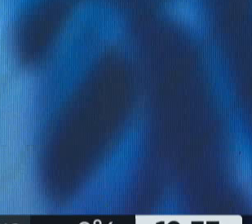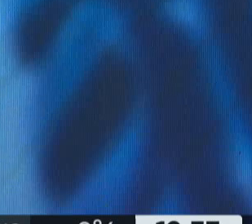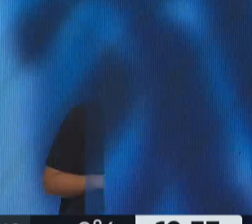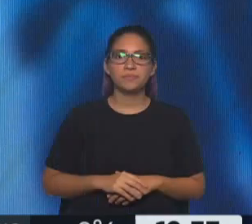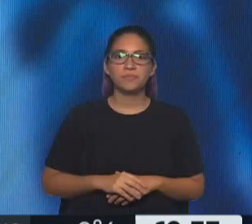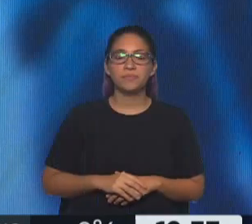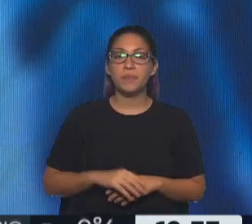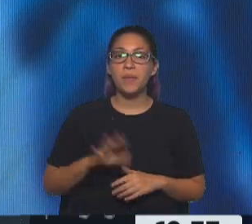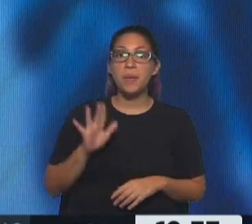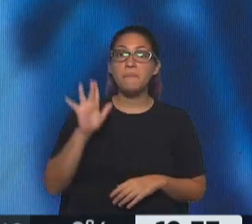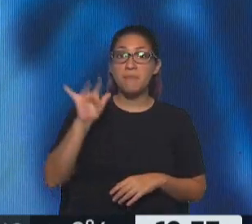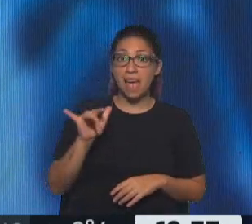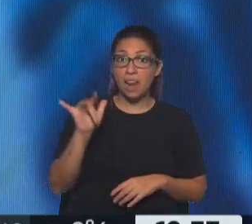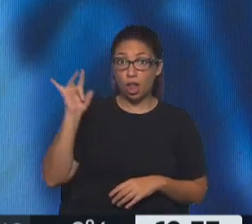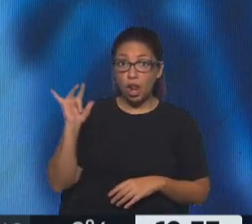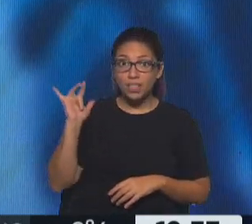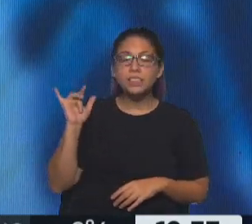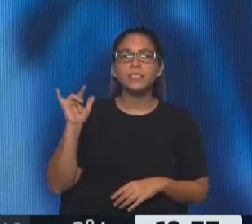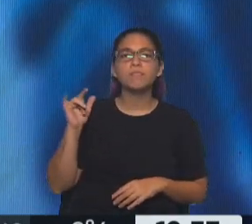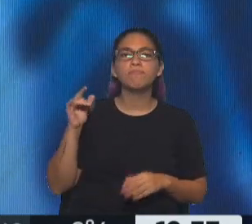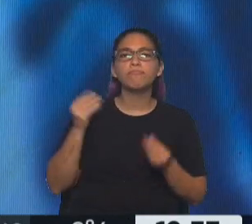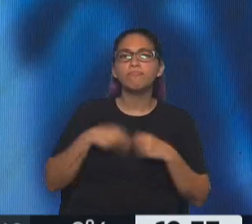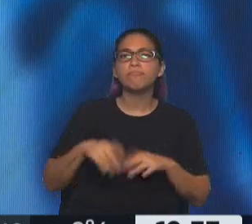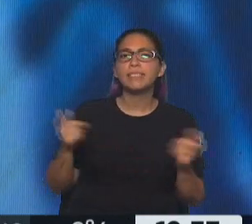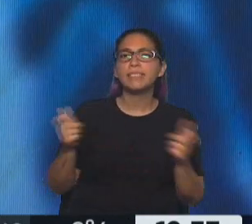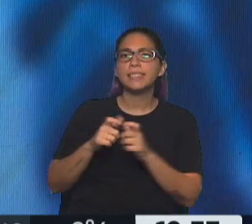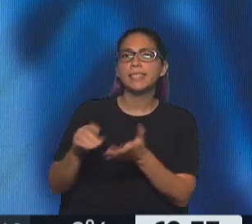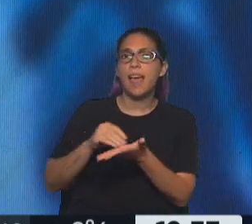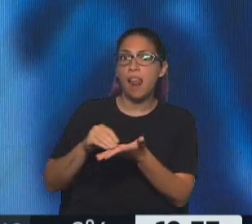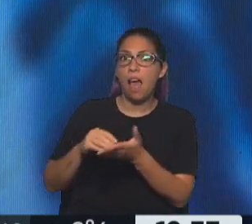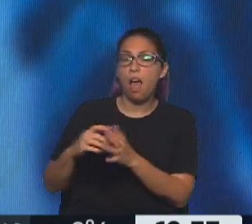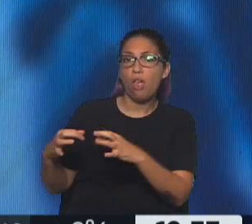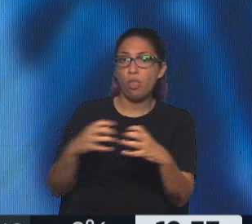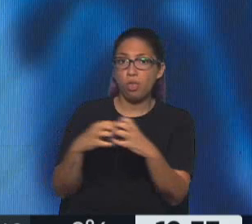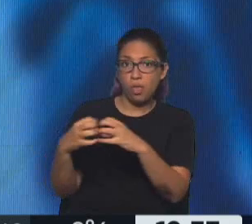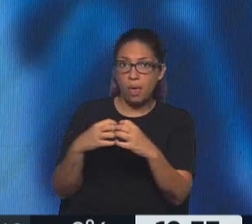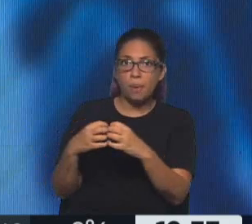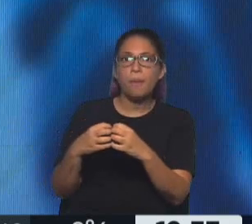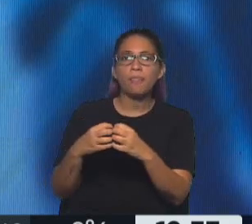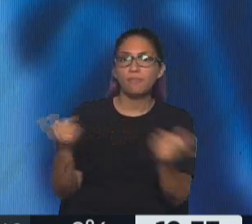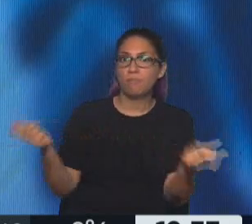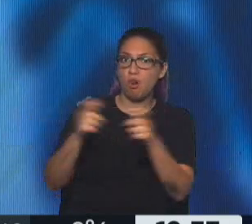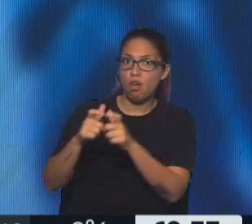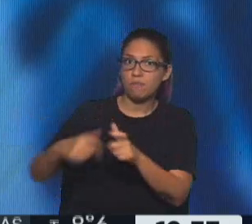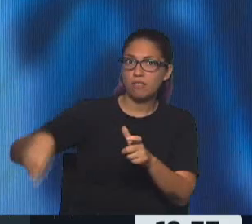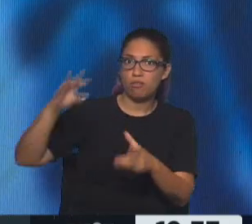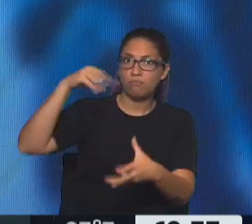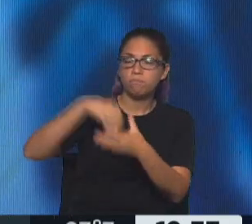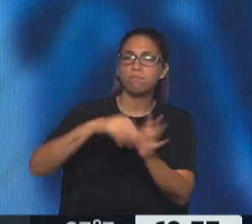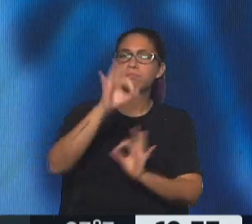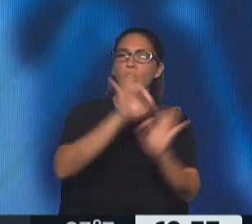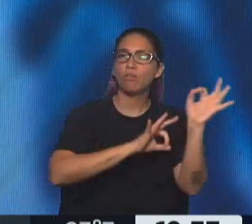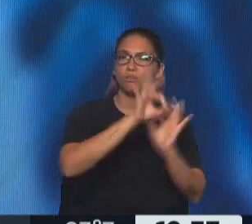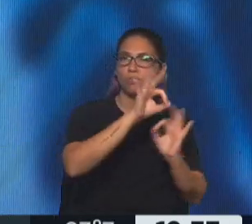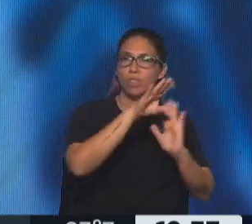El día miércoles de esta semana comenzó en el Senado de la Nación Argentina el debate en comisiones del proyecto